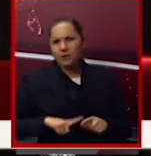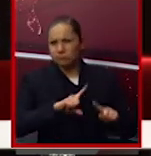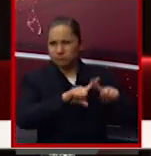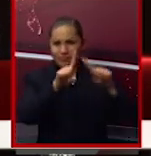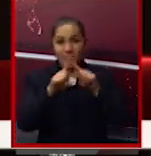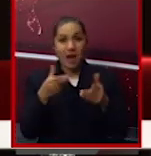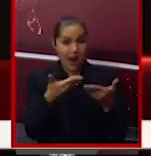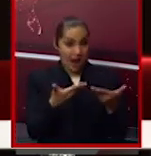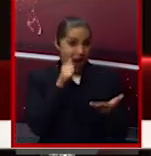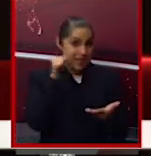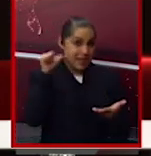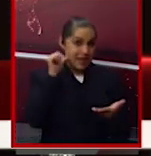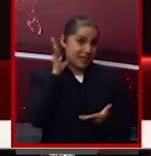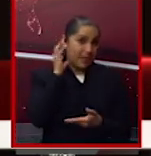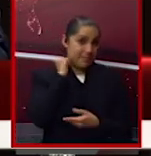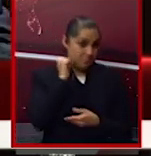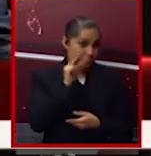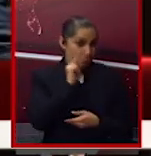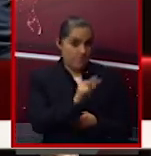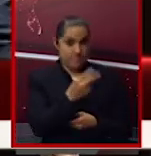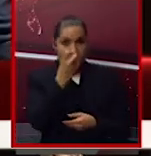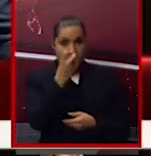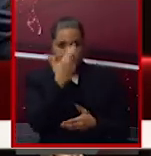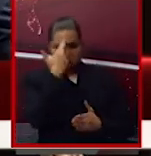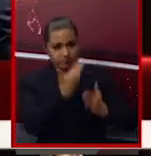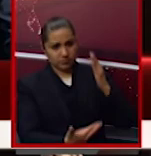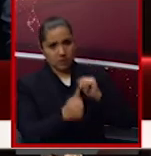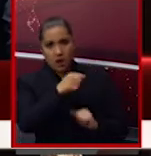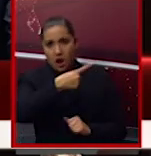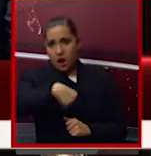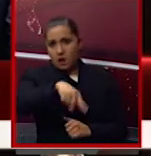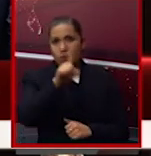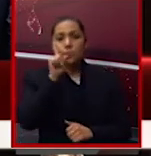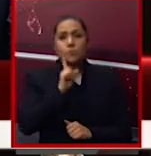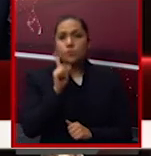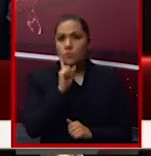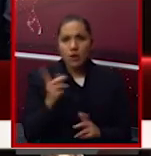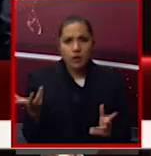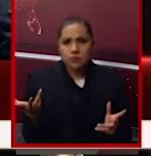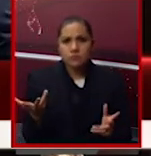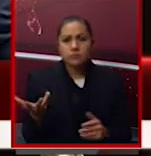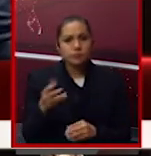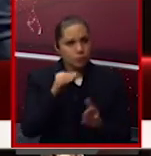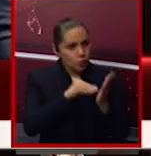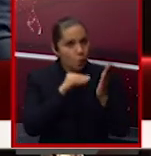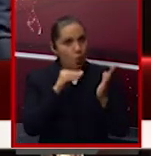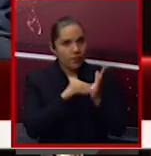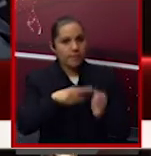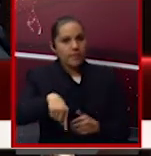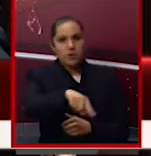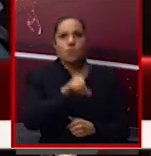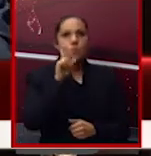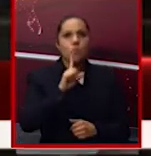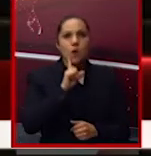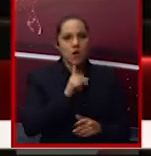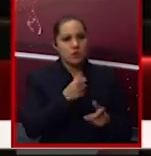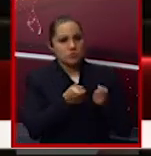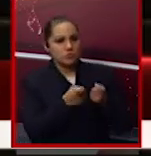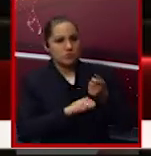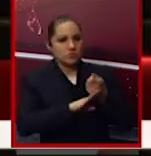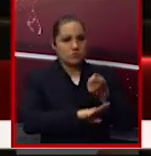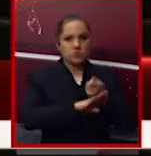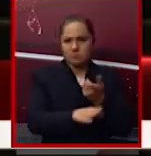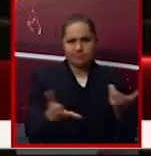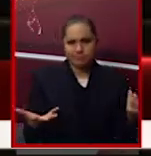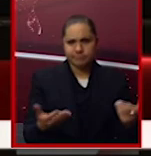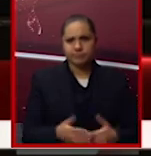más contra las mujeres, porque a ellas se les sigue limitando. El diputado